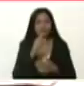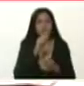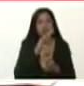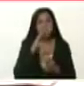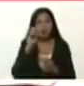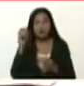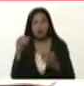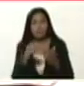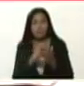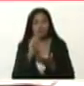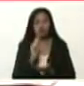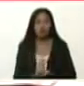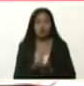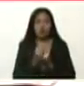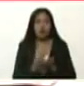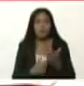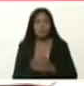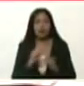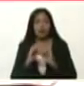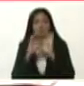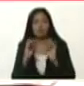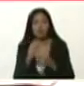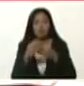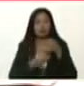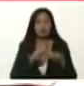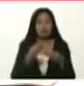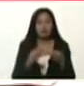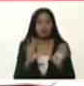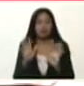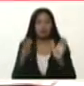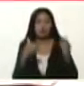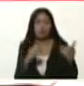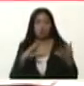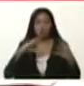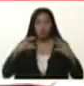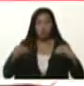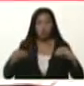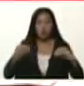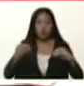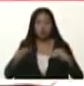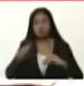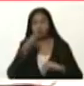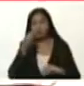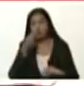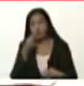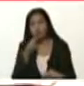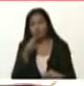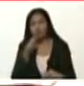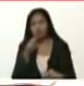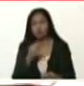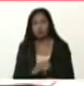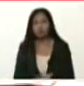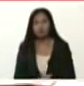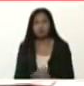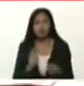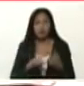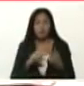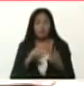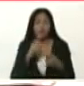140.000 toneladas de materia prima para la elaboración de los combos CLAP Alimento. La primera